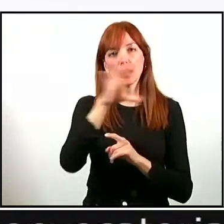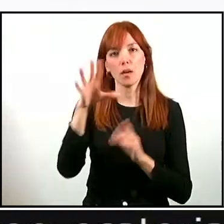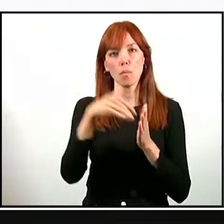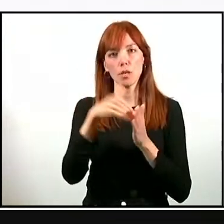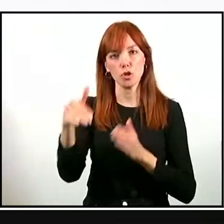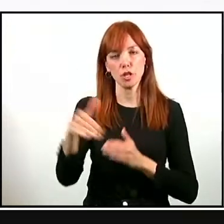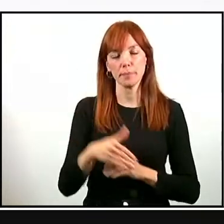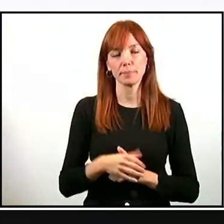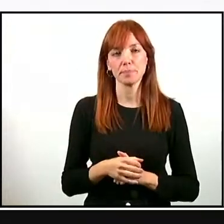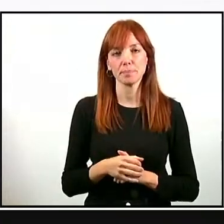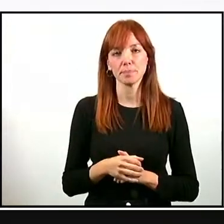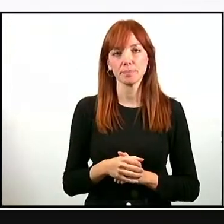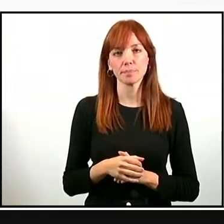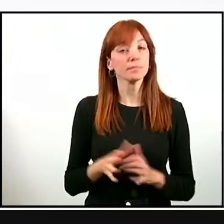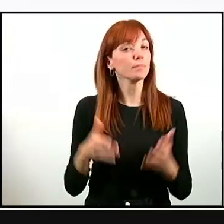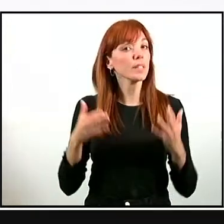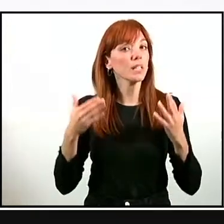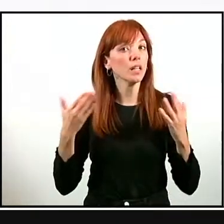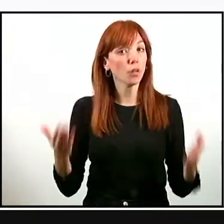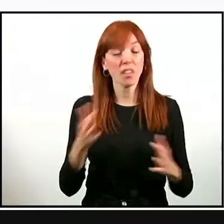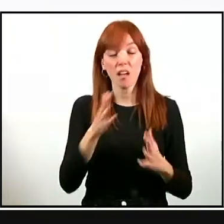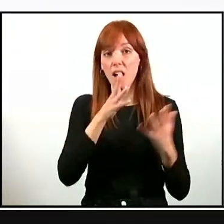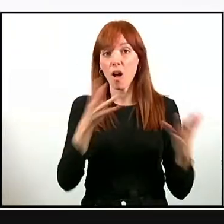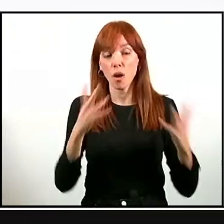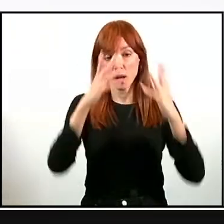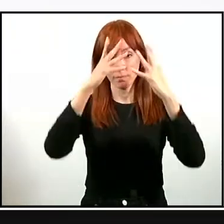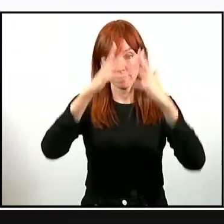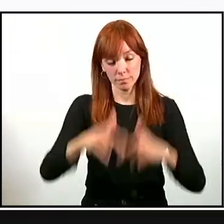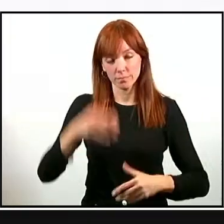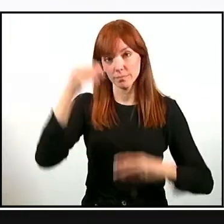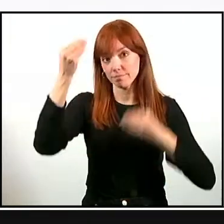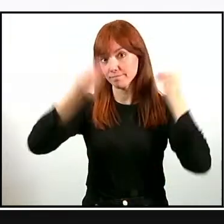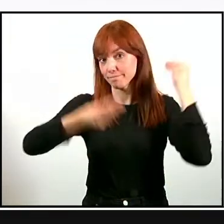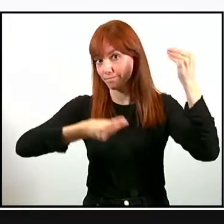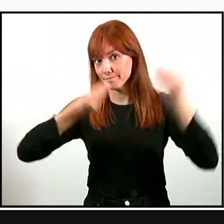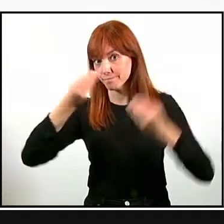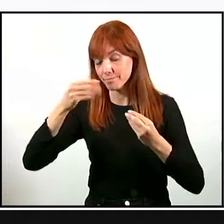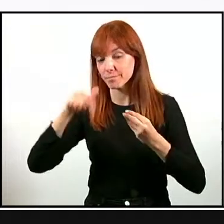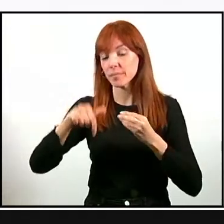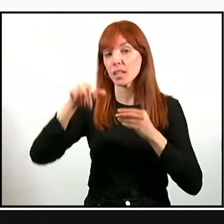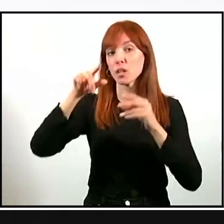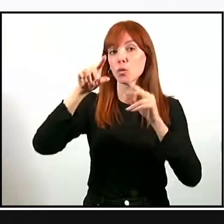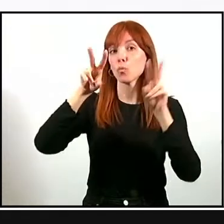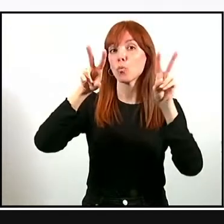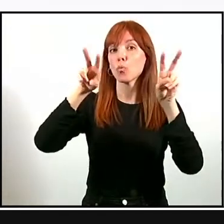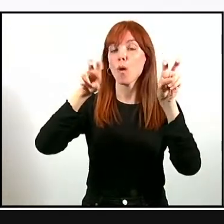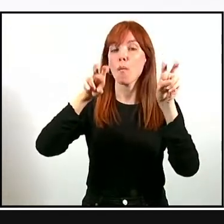tanto, ¿qué es lo que esperamos? Lo que esperamos es que con esta nueva